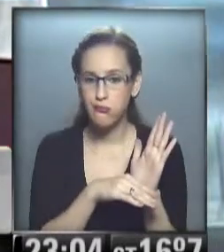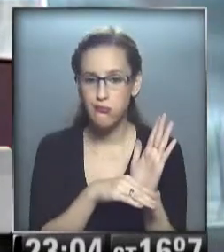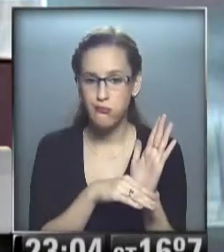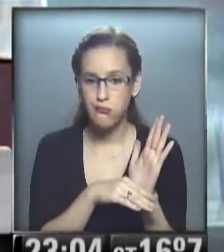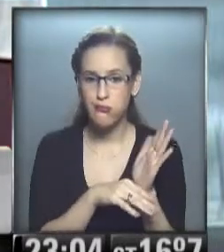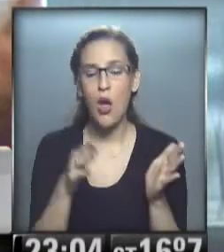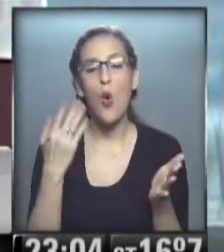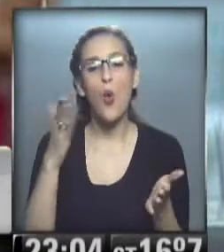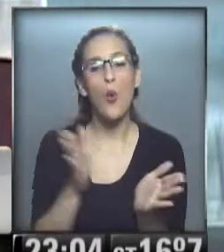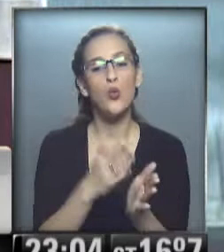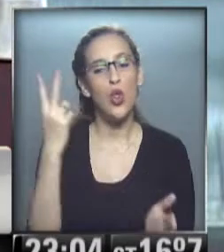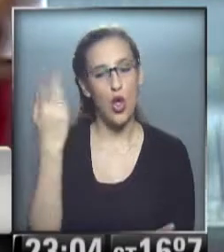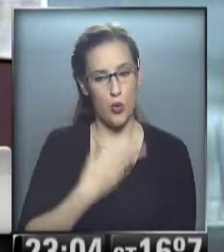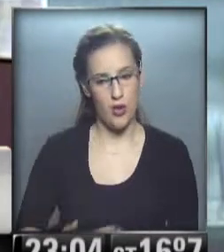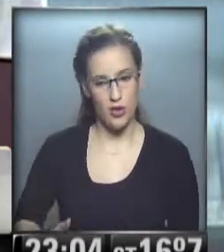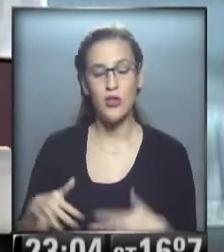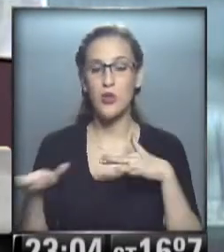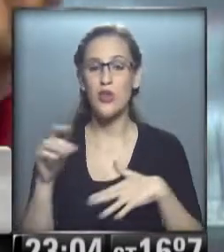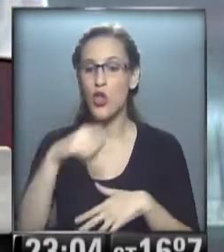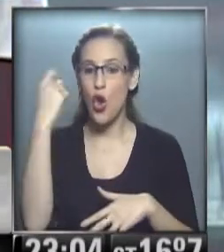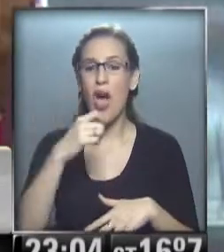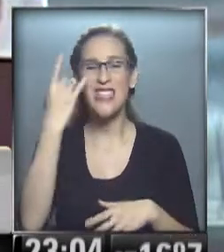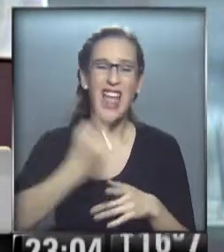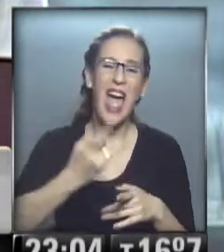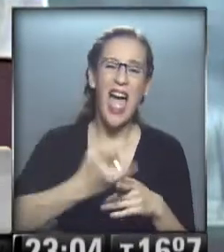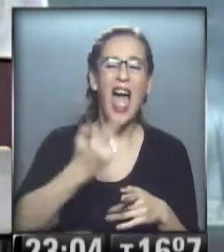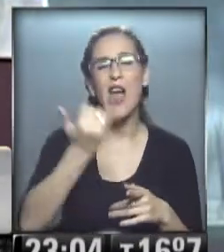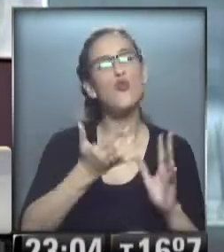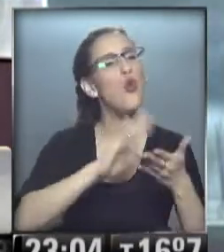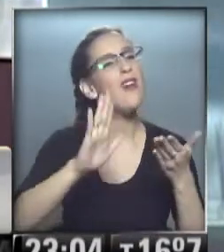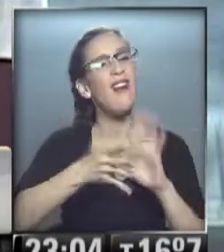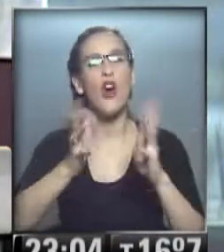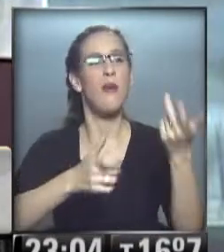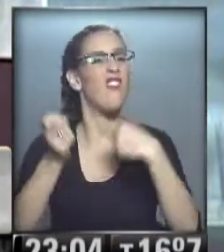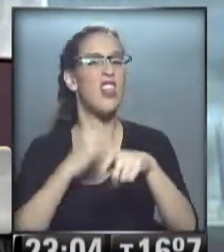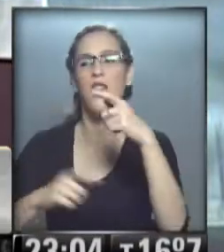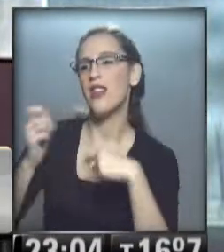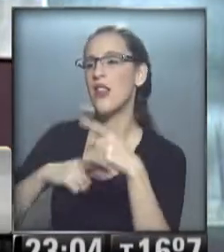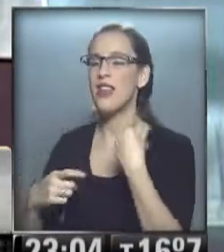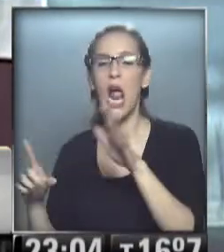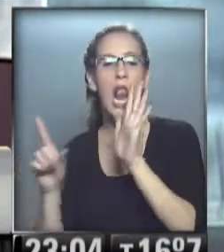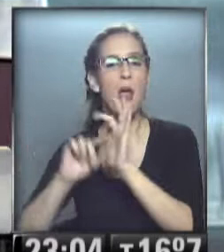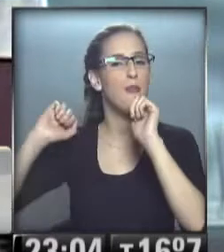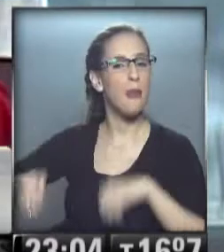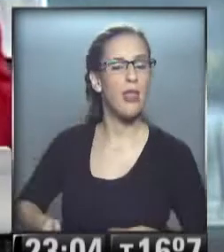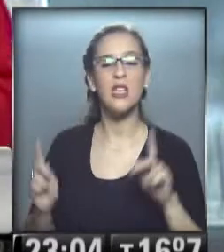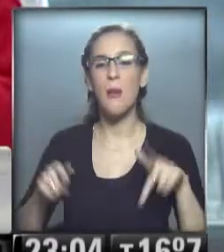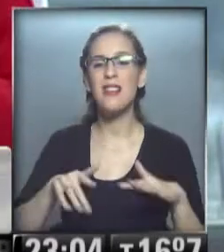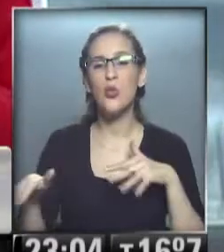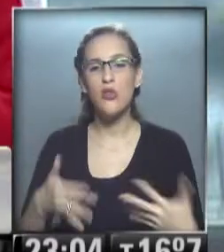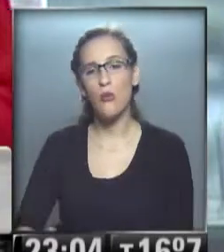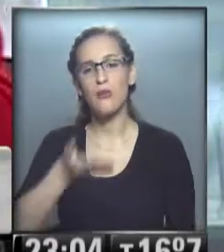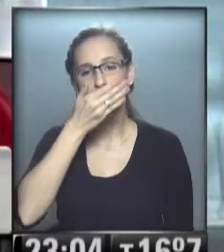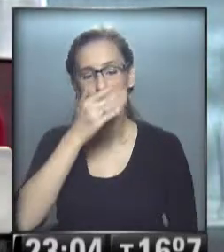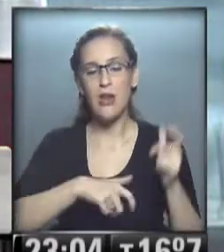de gobiernos, porque el narcotráfico siempre encuentra nuevas maneras, ¿no es verdad? Tanto el narcotráfico, el tráfico de personas que desarrollan redes,